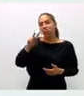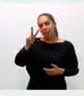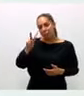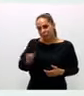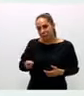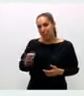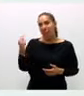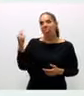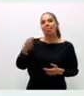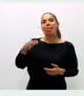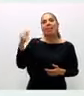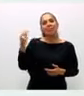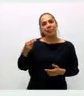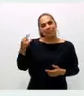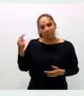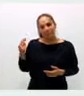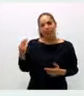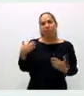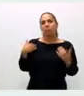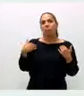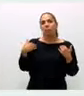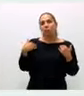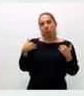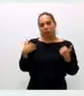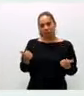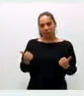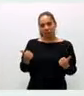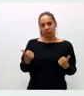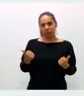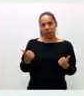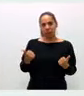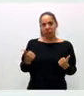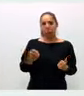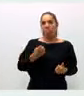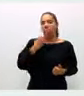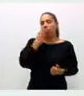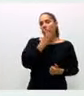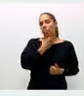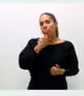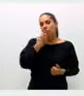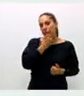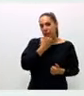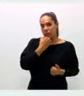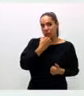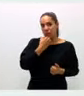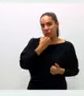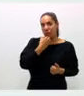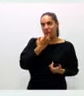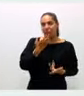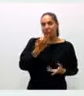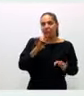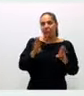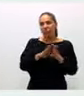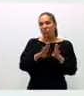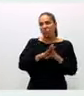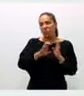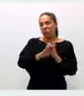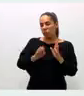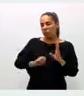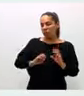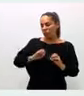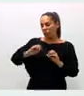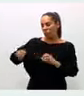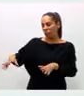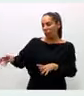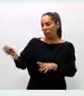Decía Andy Hargreaves que la escuela a veces es el bote de la basura de la sociedad. Fíjense qué fuerte